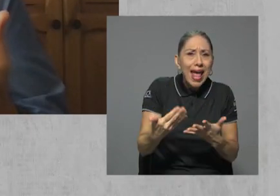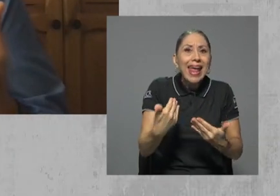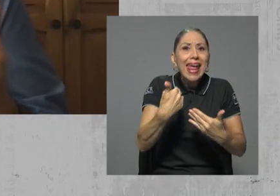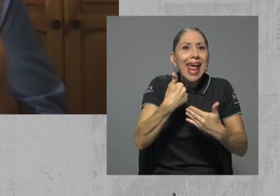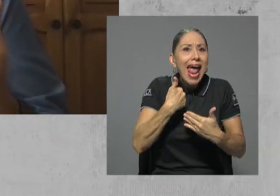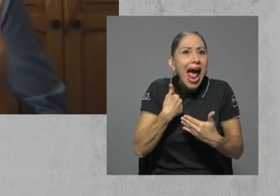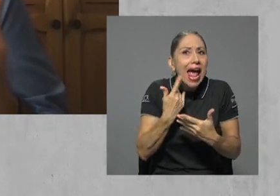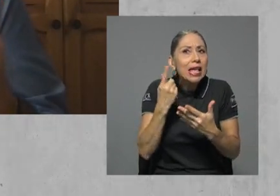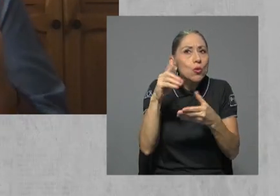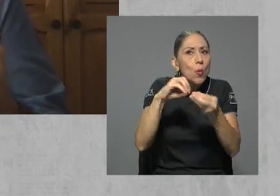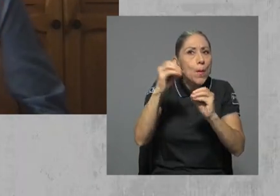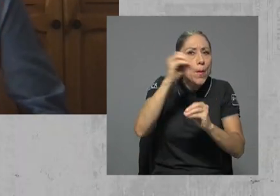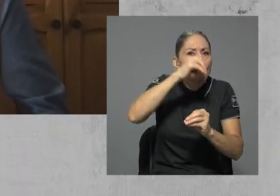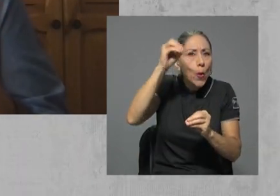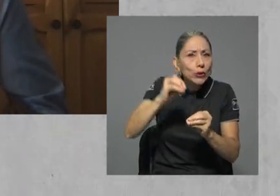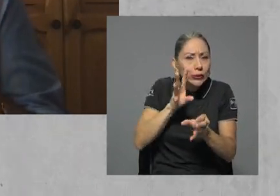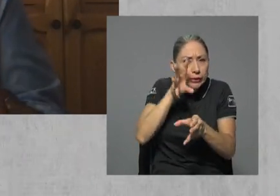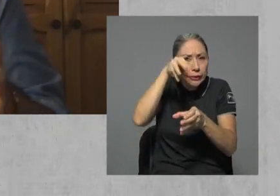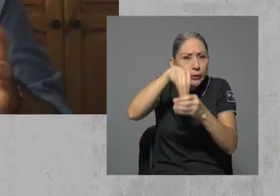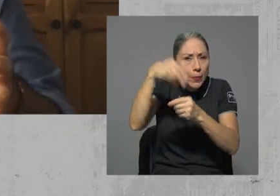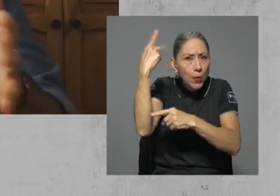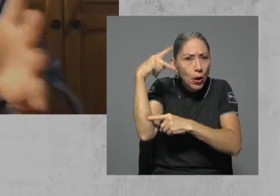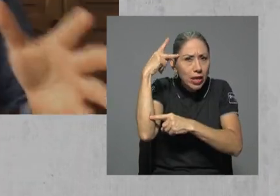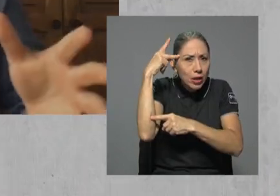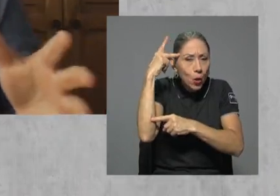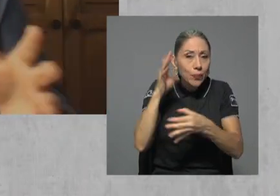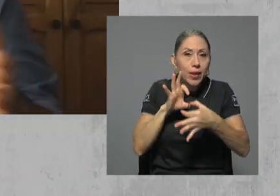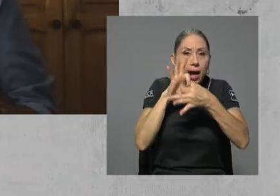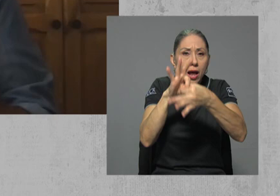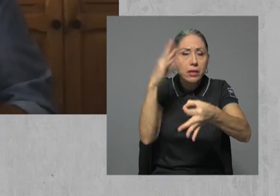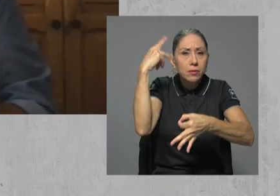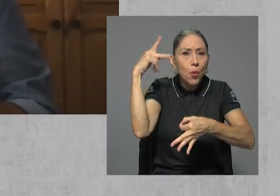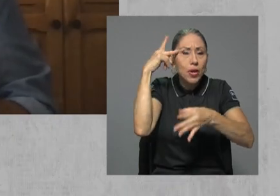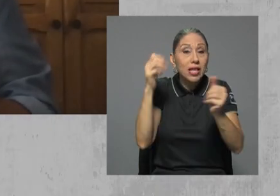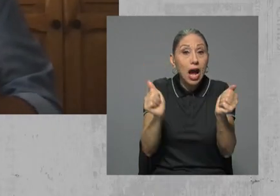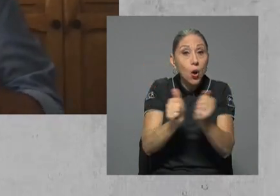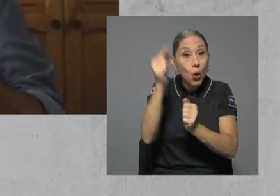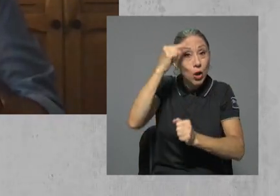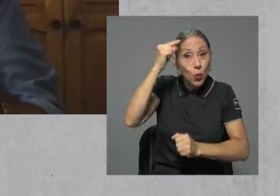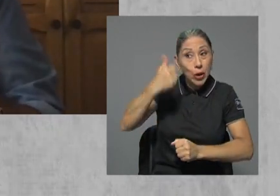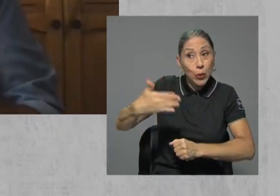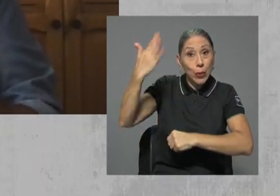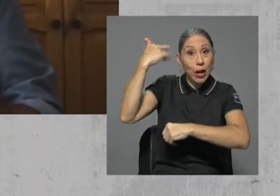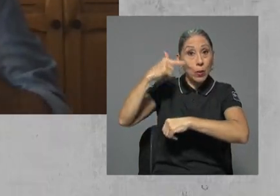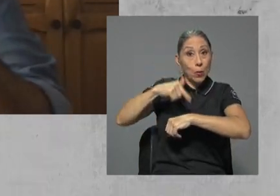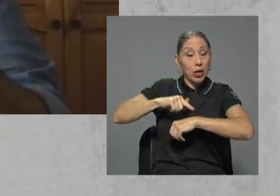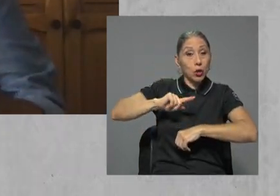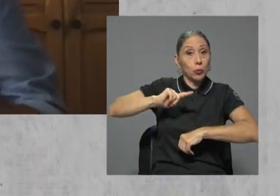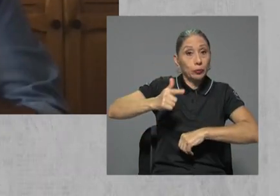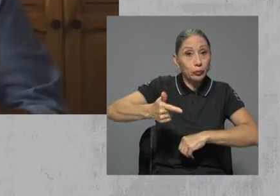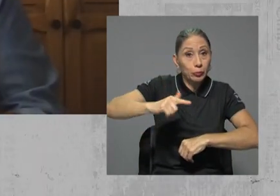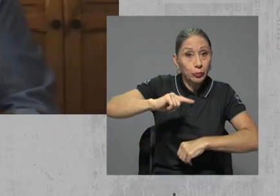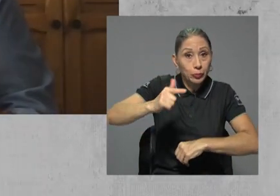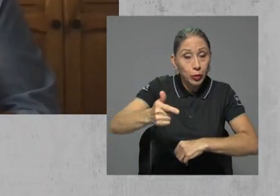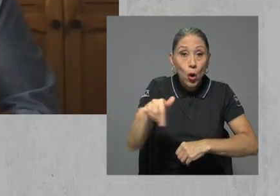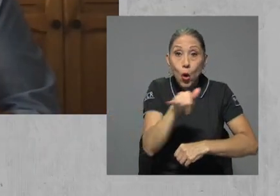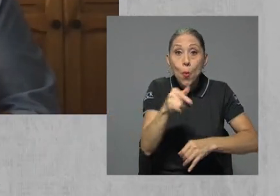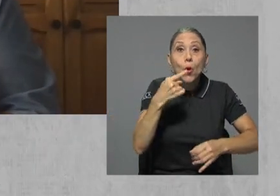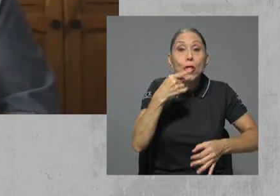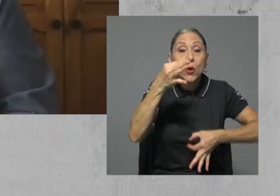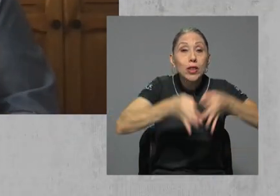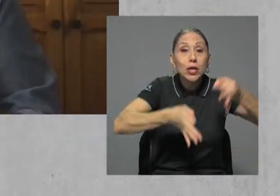política o una alianza política con el gobierno de turno en el que se intentaba como lo dijo el tribunal